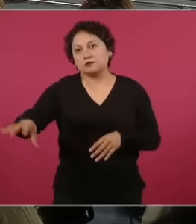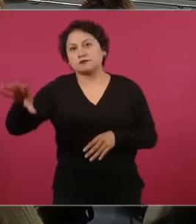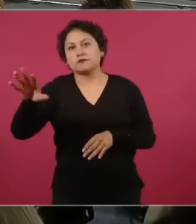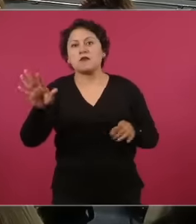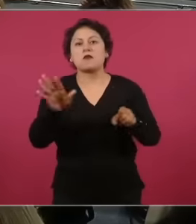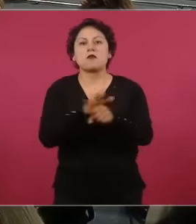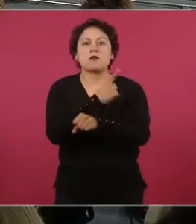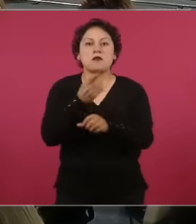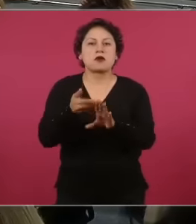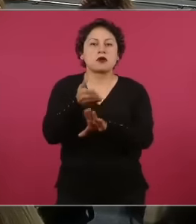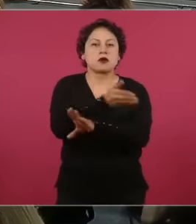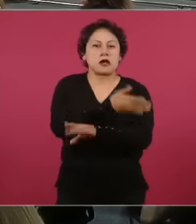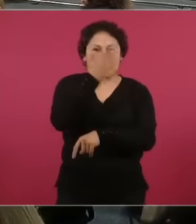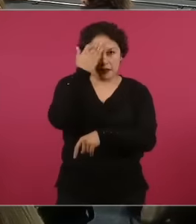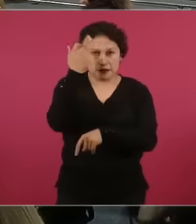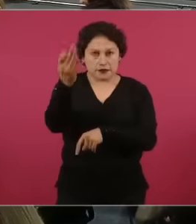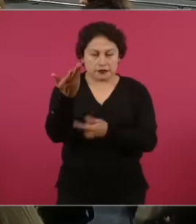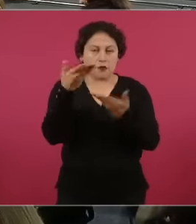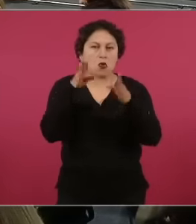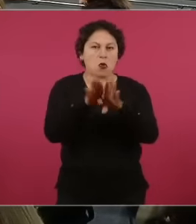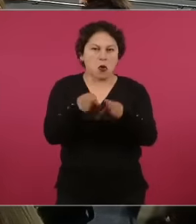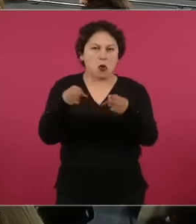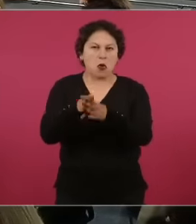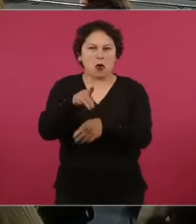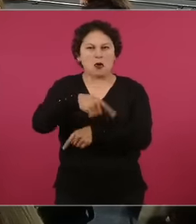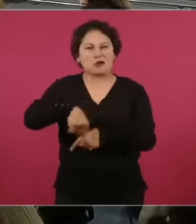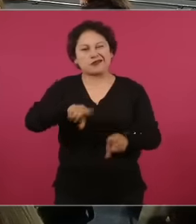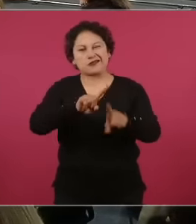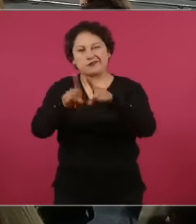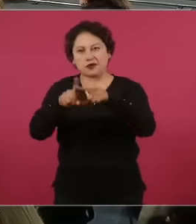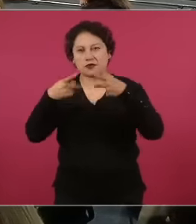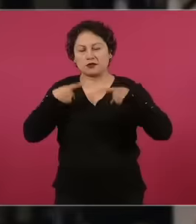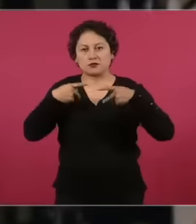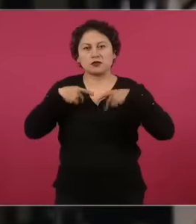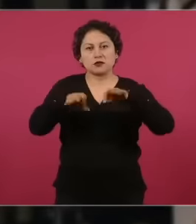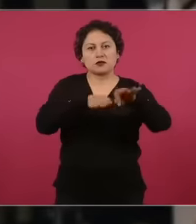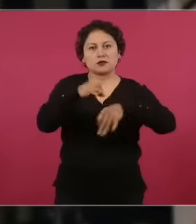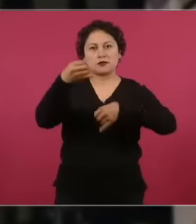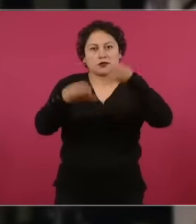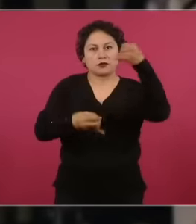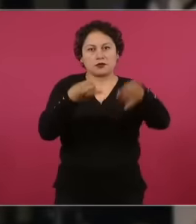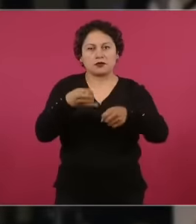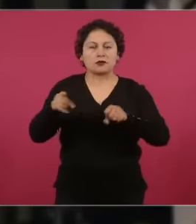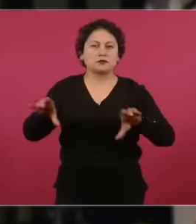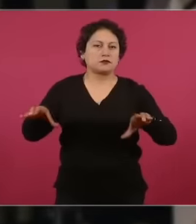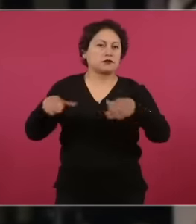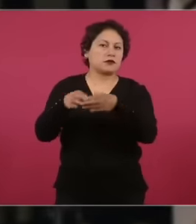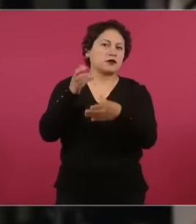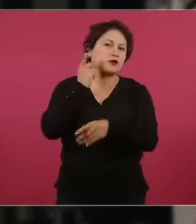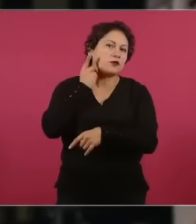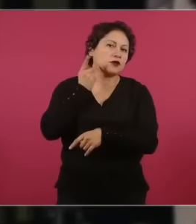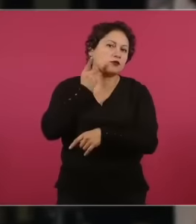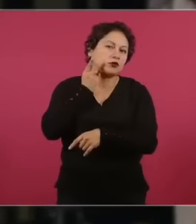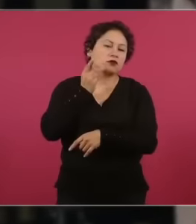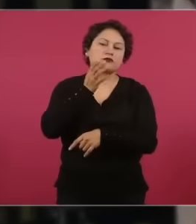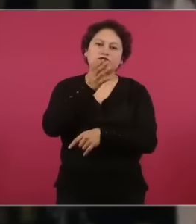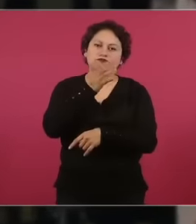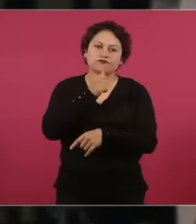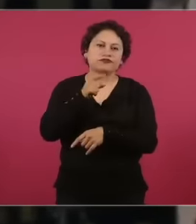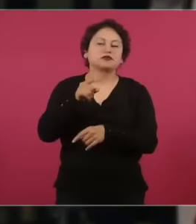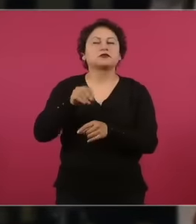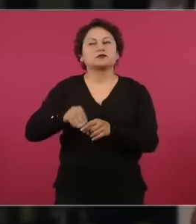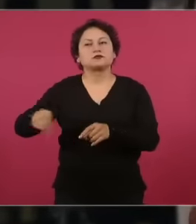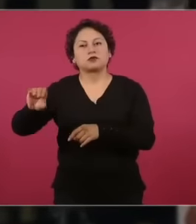por parte de manifestantes, trabajadores del Poder Judicial en la sede de San Lázaro. Empiezan también ya las quejas en